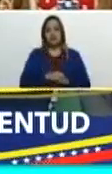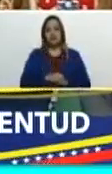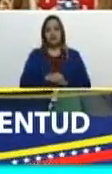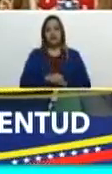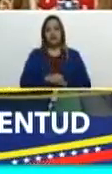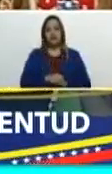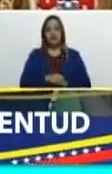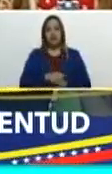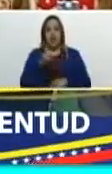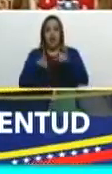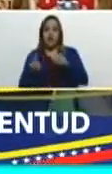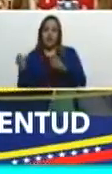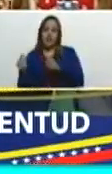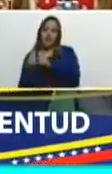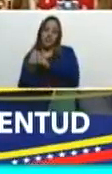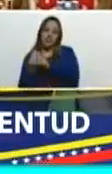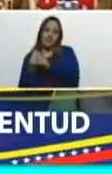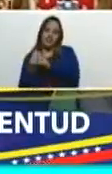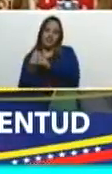cuando se ponen a vivir juntos,